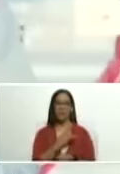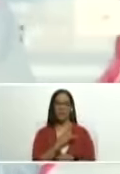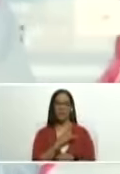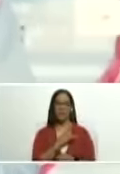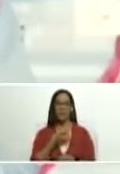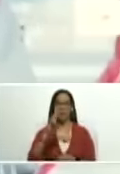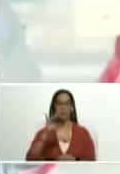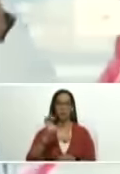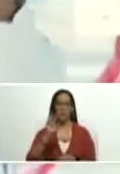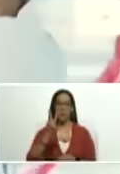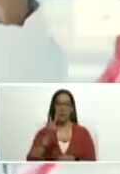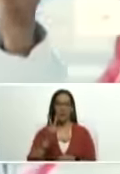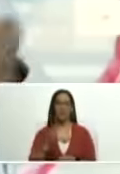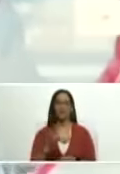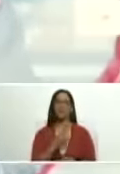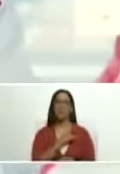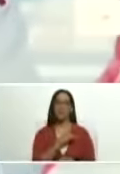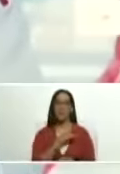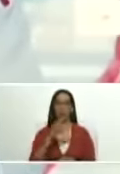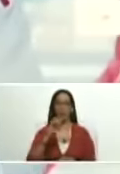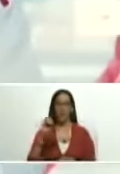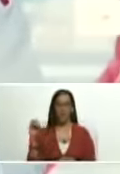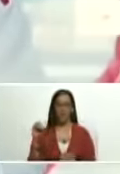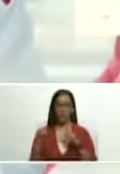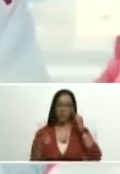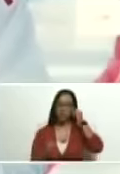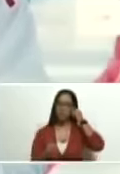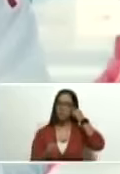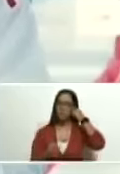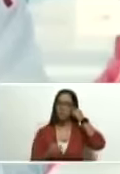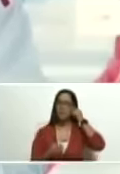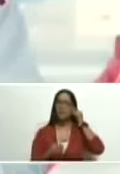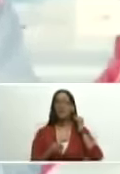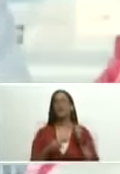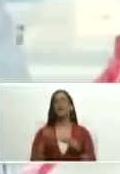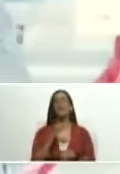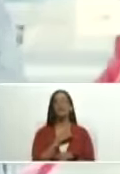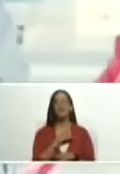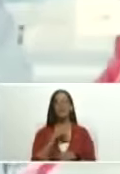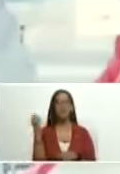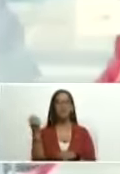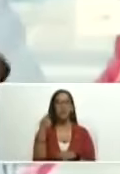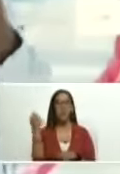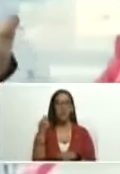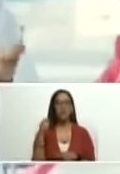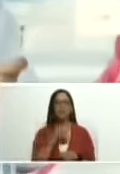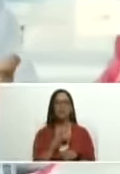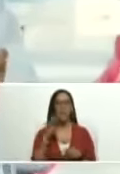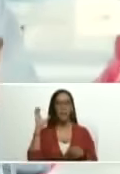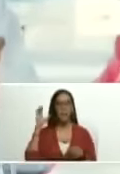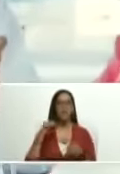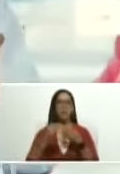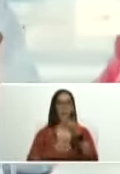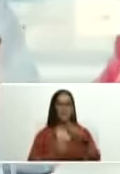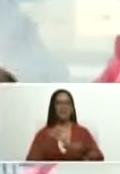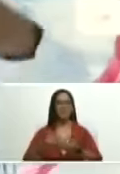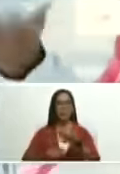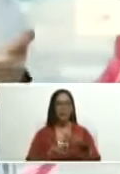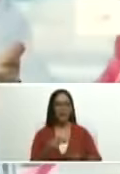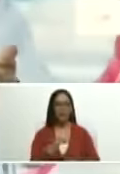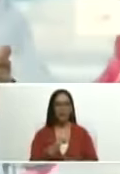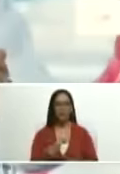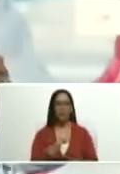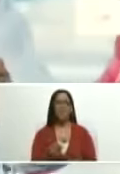Venezuela, la Universidad de Oriente, la Universidad de los Llanos, las universidades del país. Vamos paso a paso.